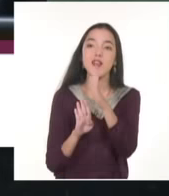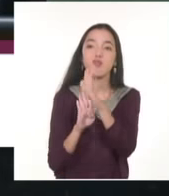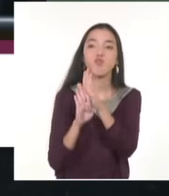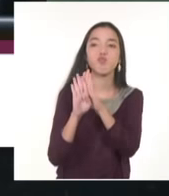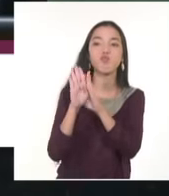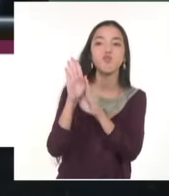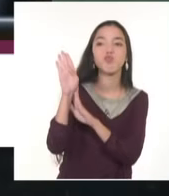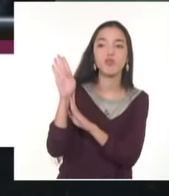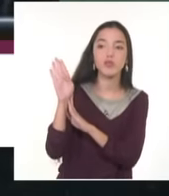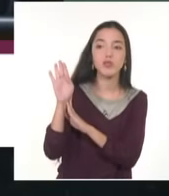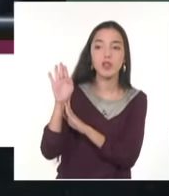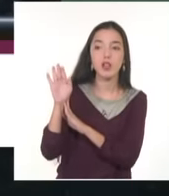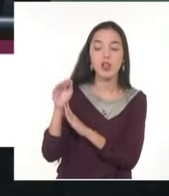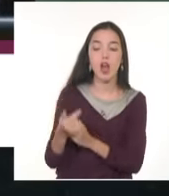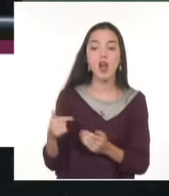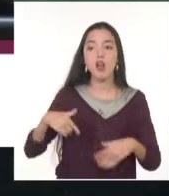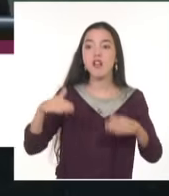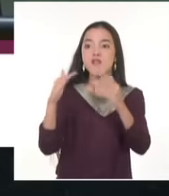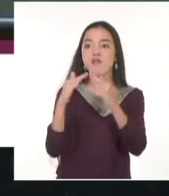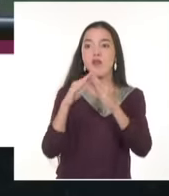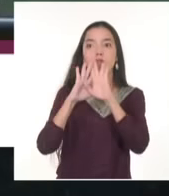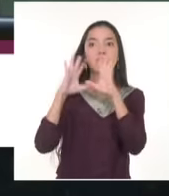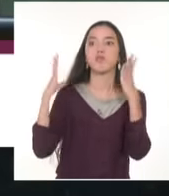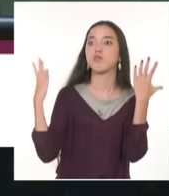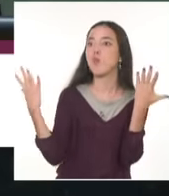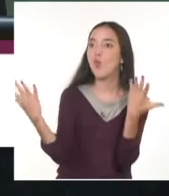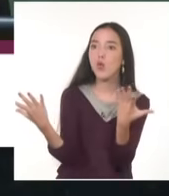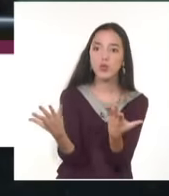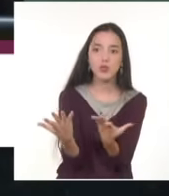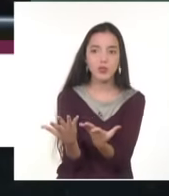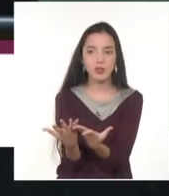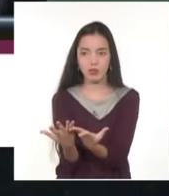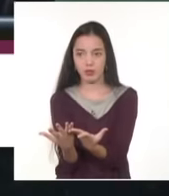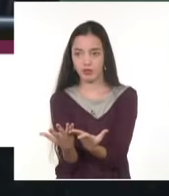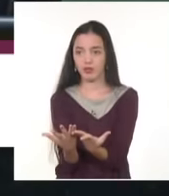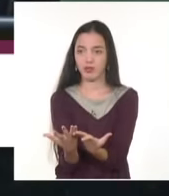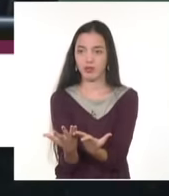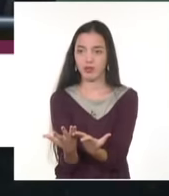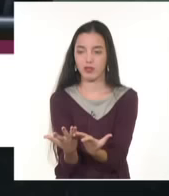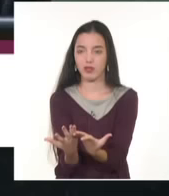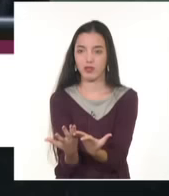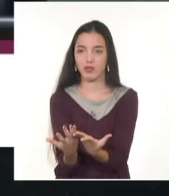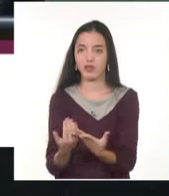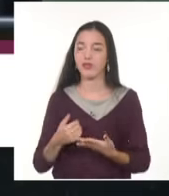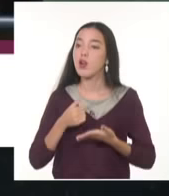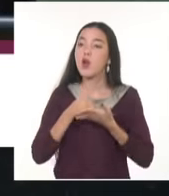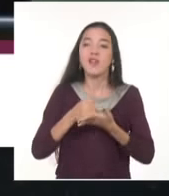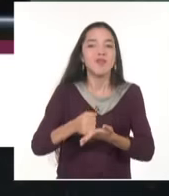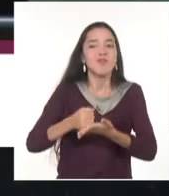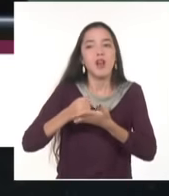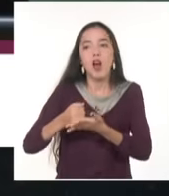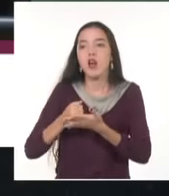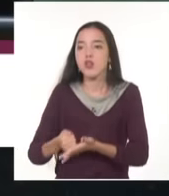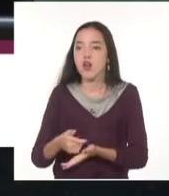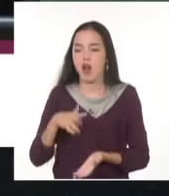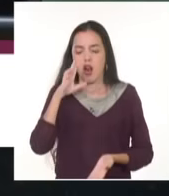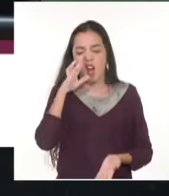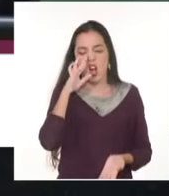planeta, se niegan ciegamente a invertir mínimamente en su